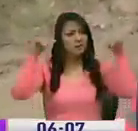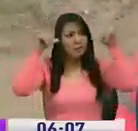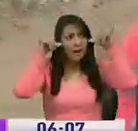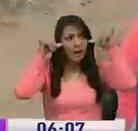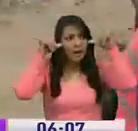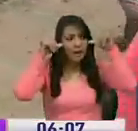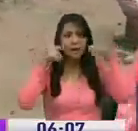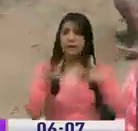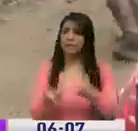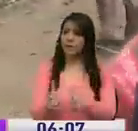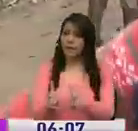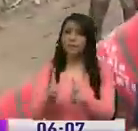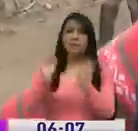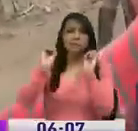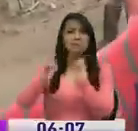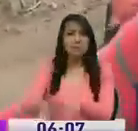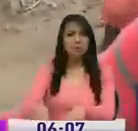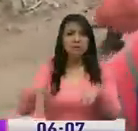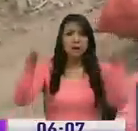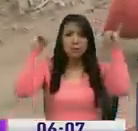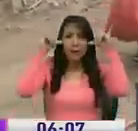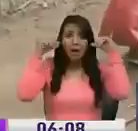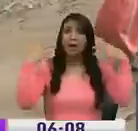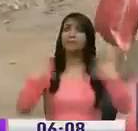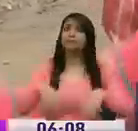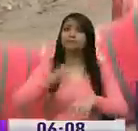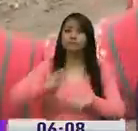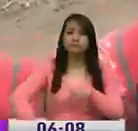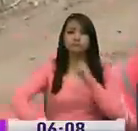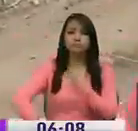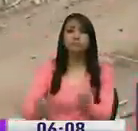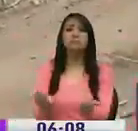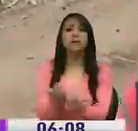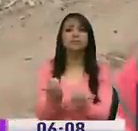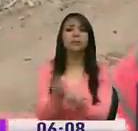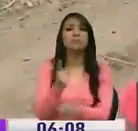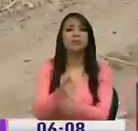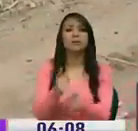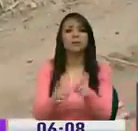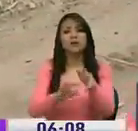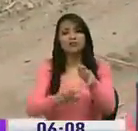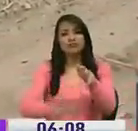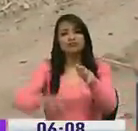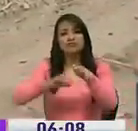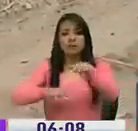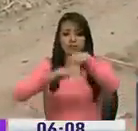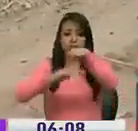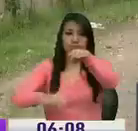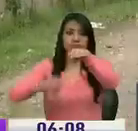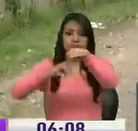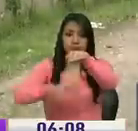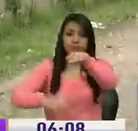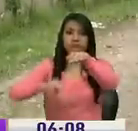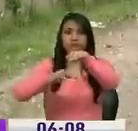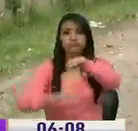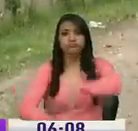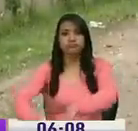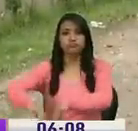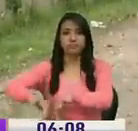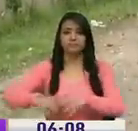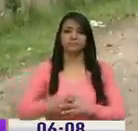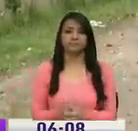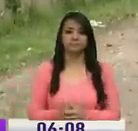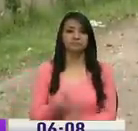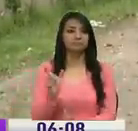vaca también ha estado taponado por eso y por eso es lo que se viene a comer el el puente por abajo moradores del sector